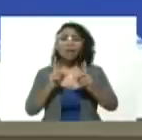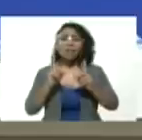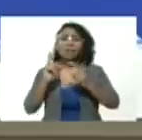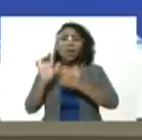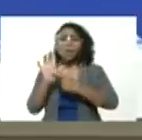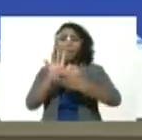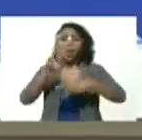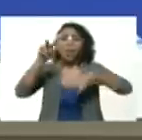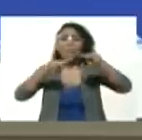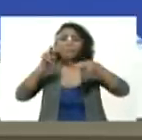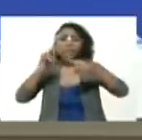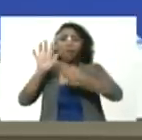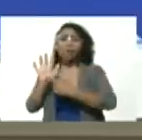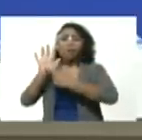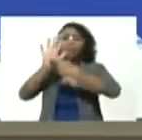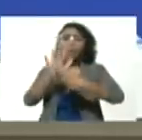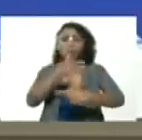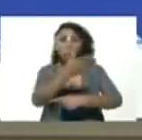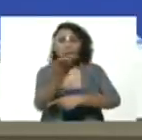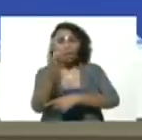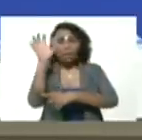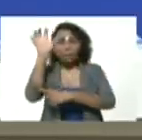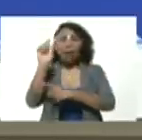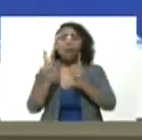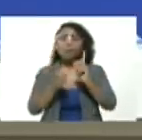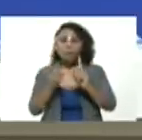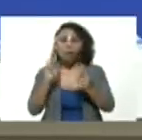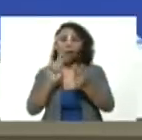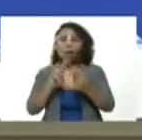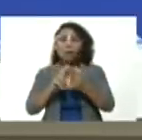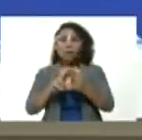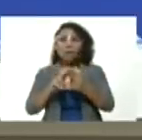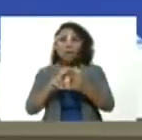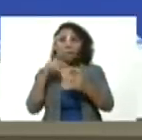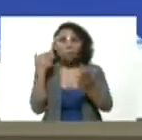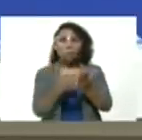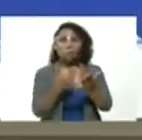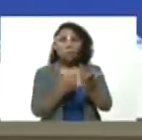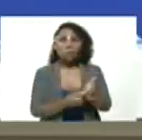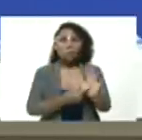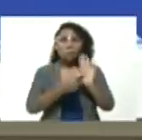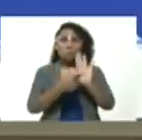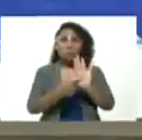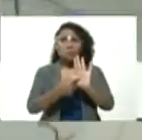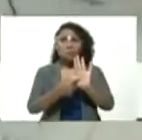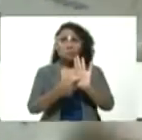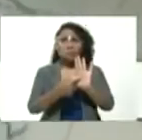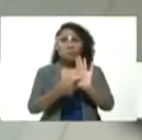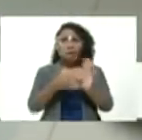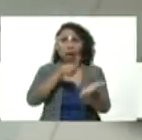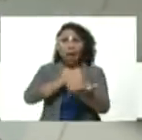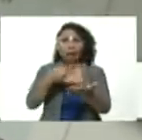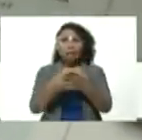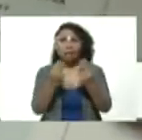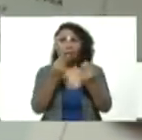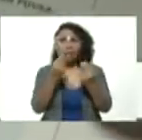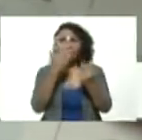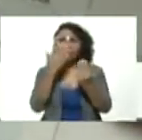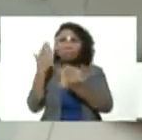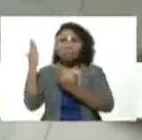ya hemos, también el país alguna las conoce, donde mostramos la caída de los ingresos, como ellos lo